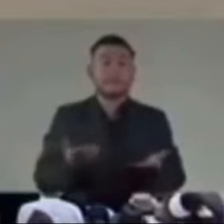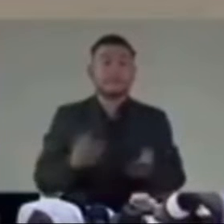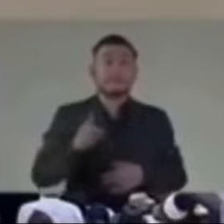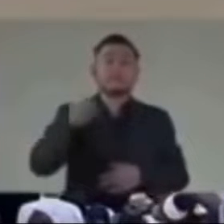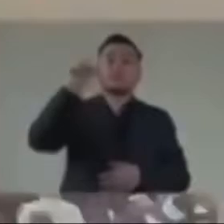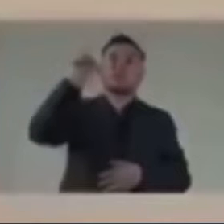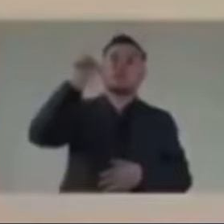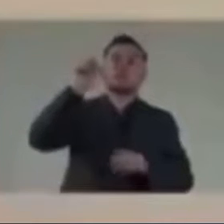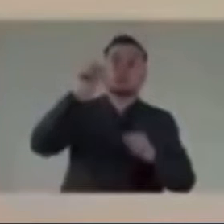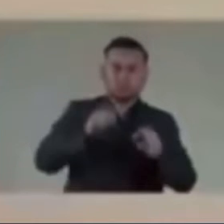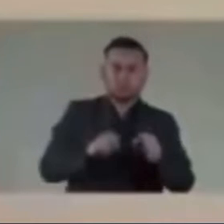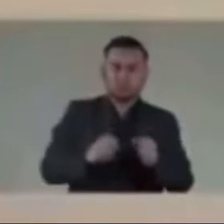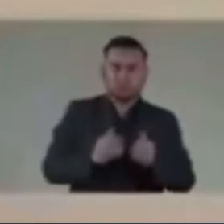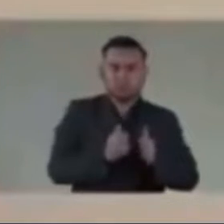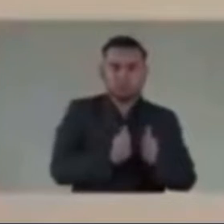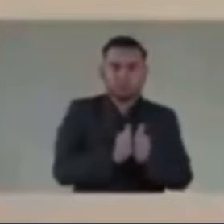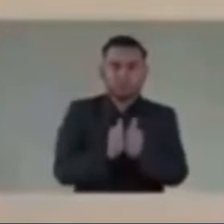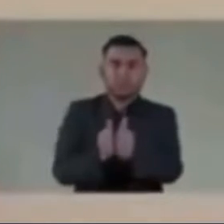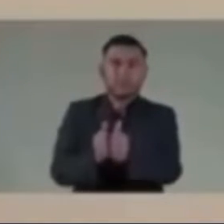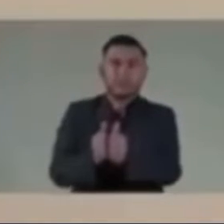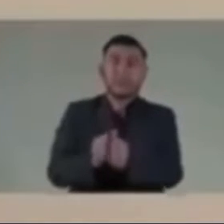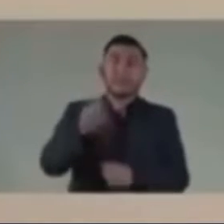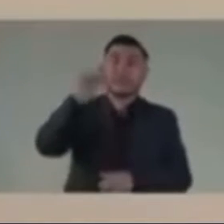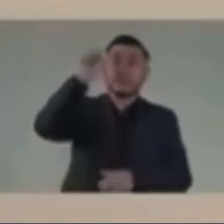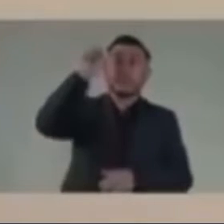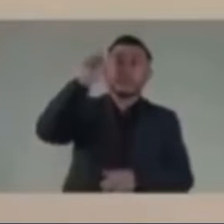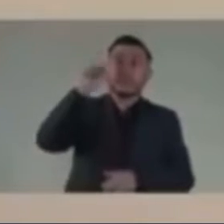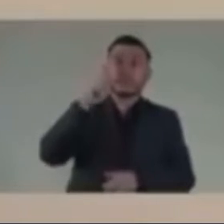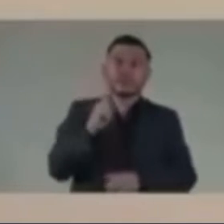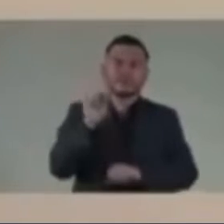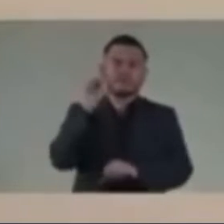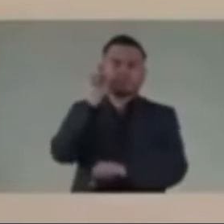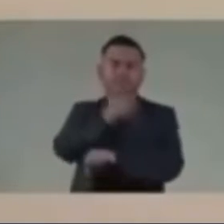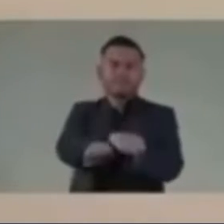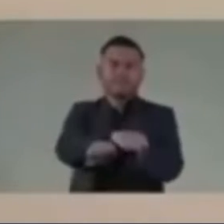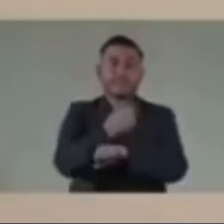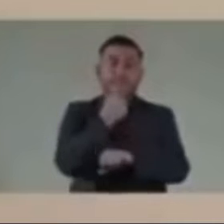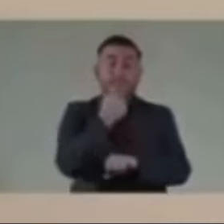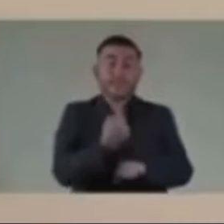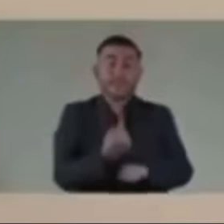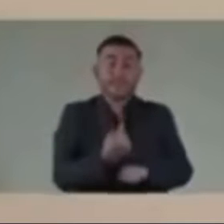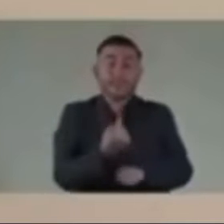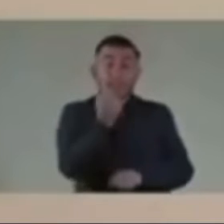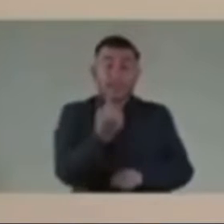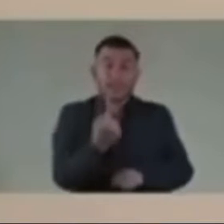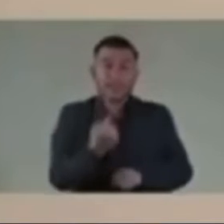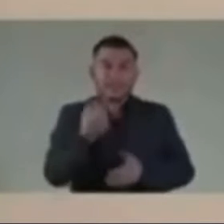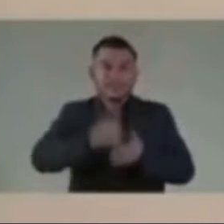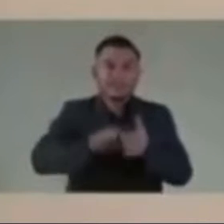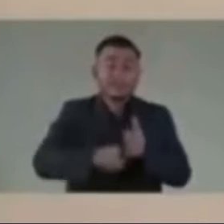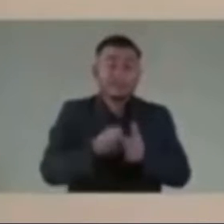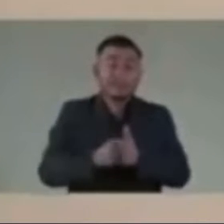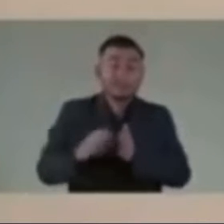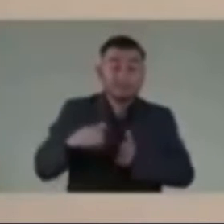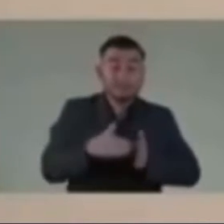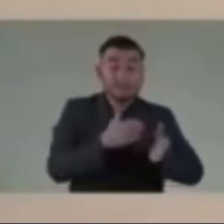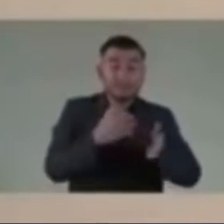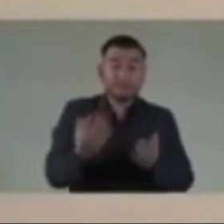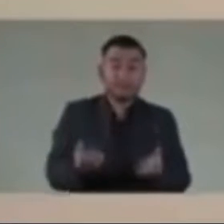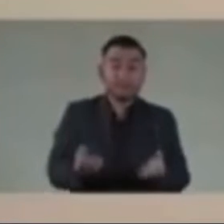Bendito será tu entrar y tu salir. Dios derrotará a los enemigos que se levanten contra ti. Por un camino te vendrán a hacer